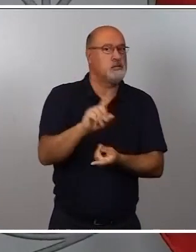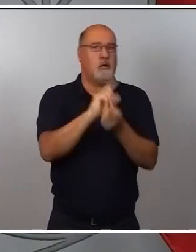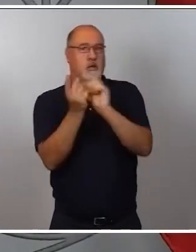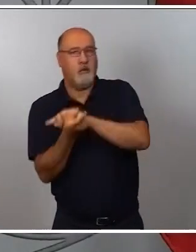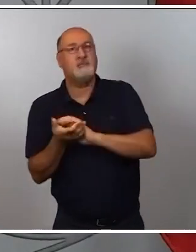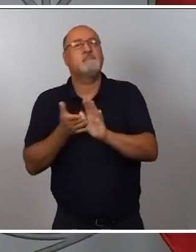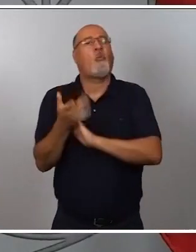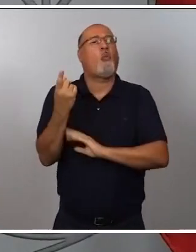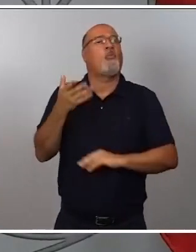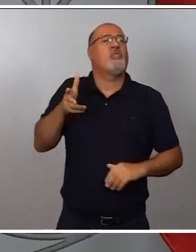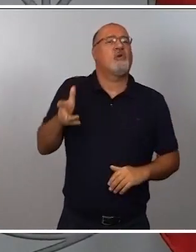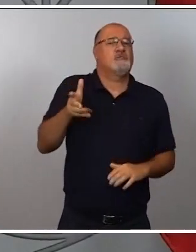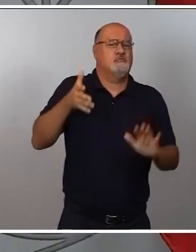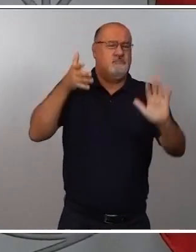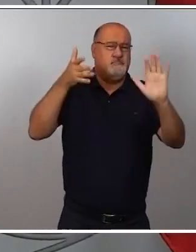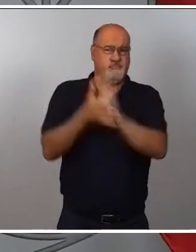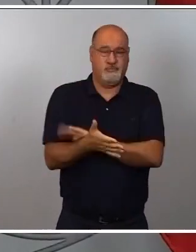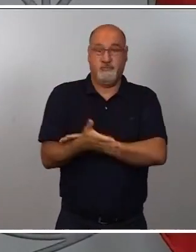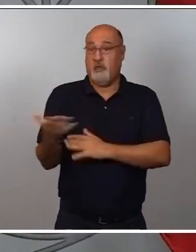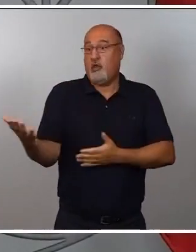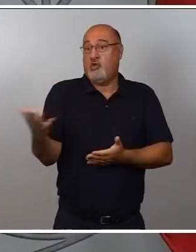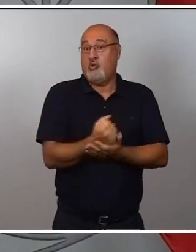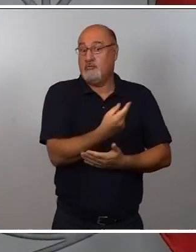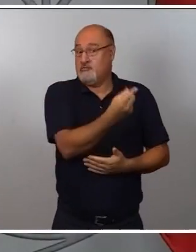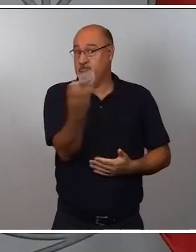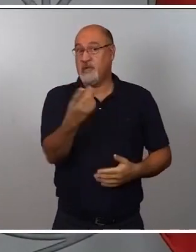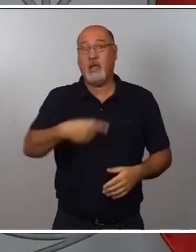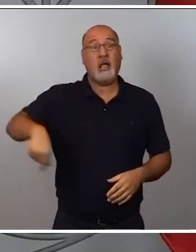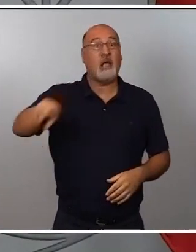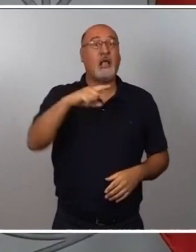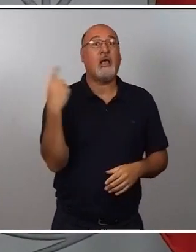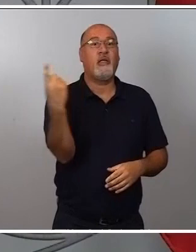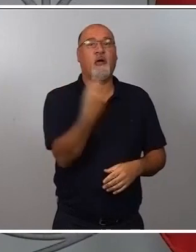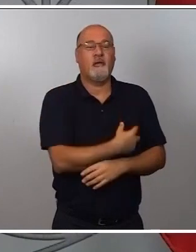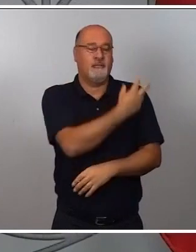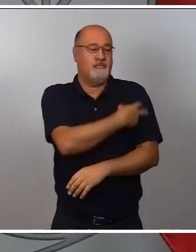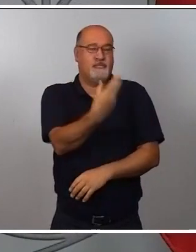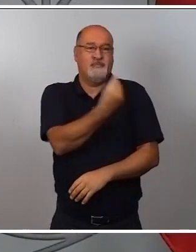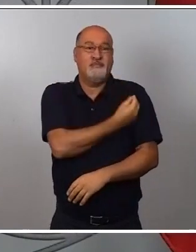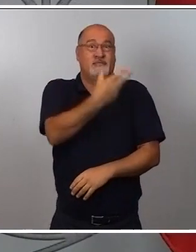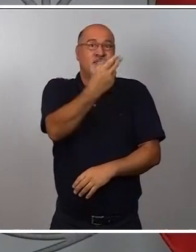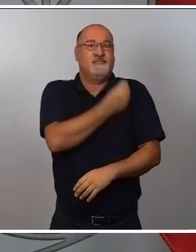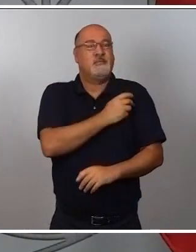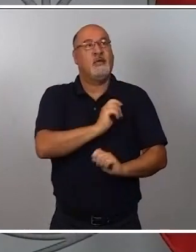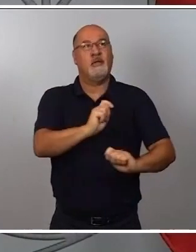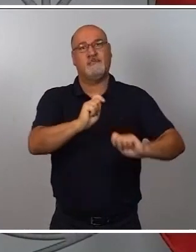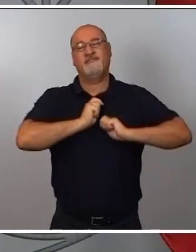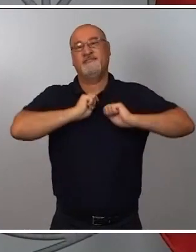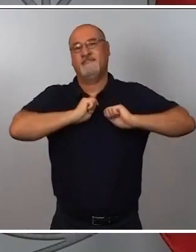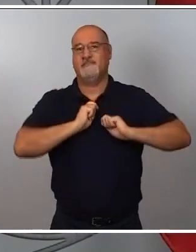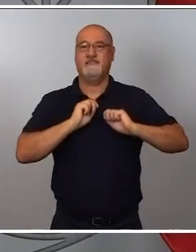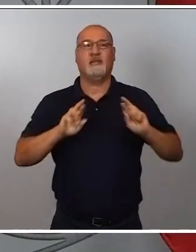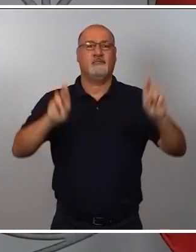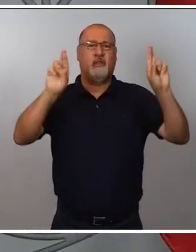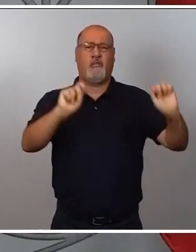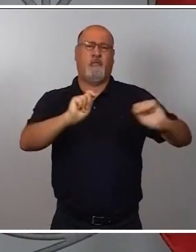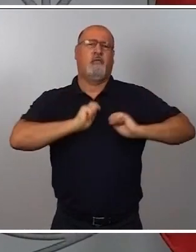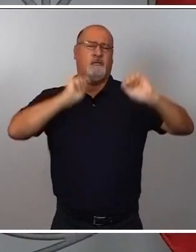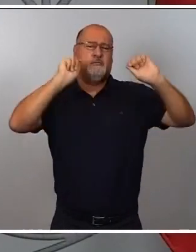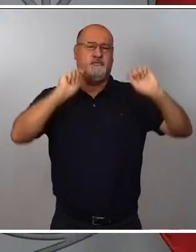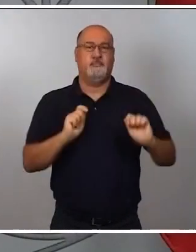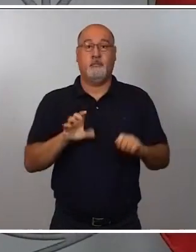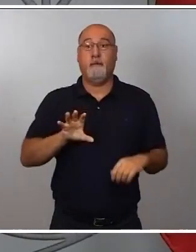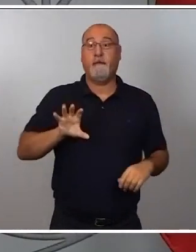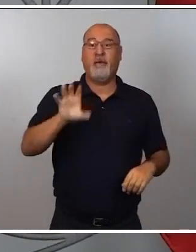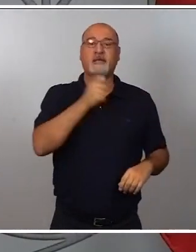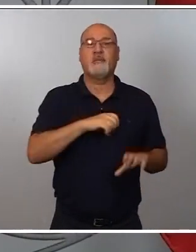celebrar tamén cada unho de nosotros ese pinchazo que tanta esperanza nos ha traído. Un país que ha inyectado